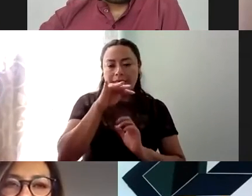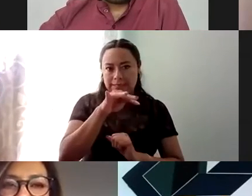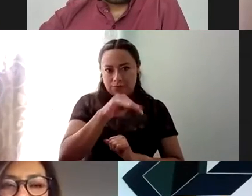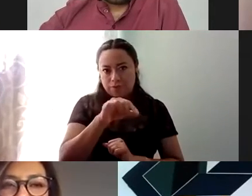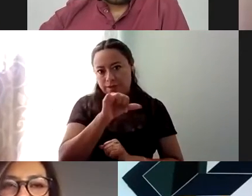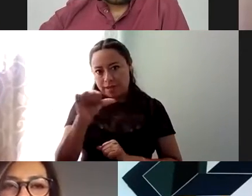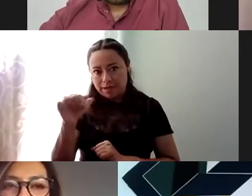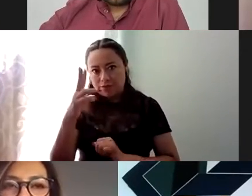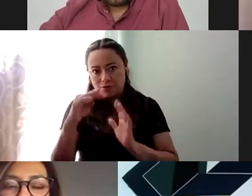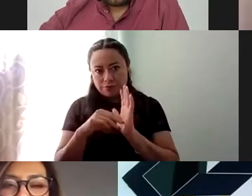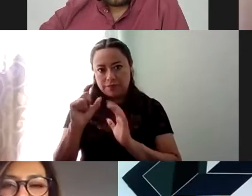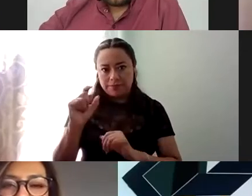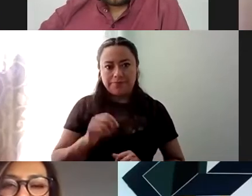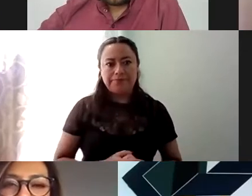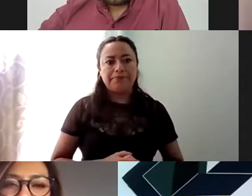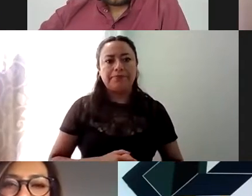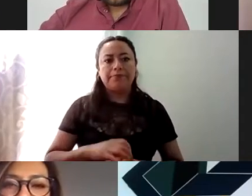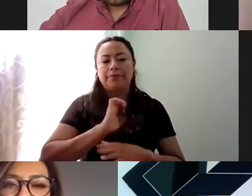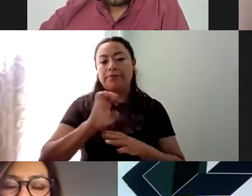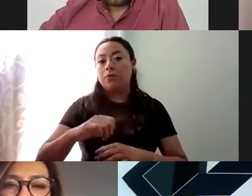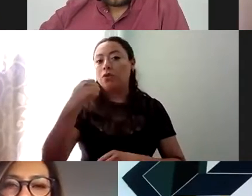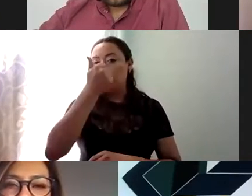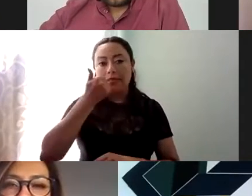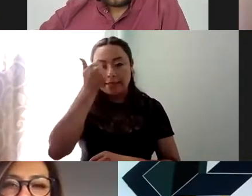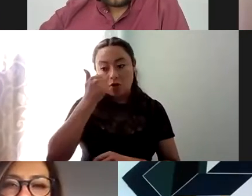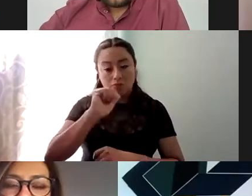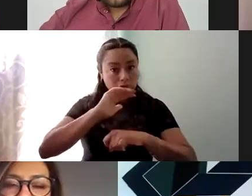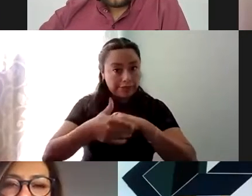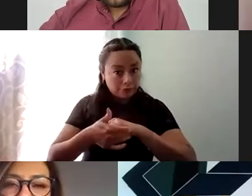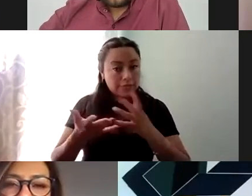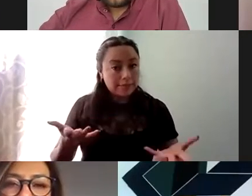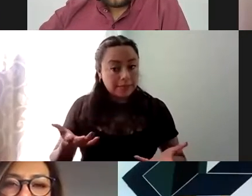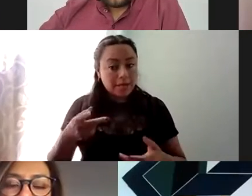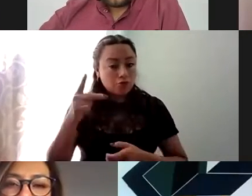entonces los alumnos terminaron su educación primaria y su educación secundaria